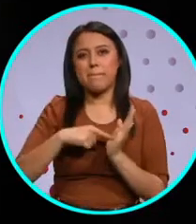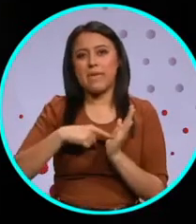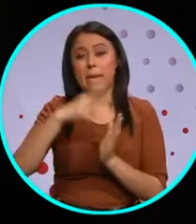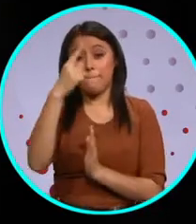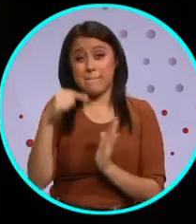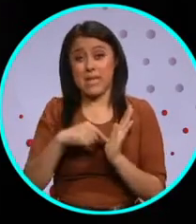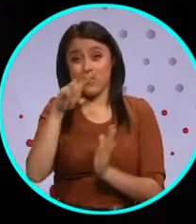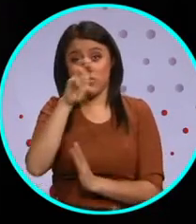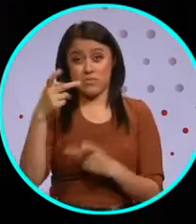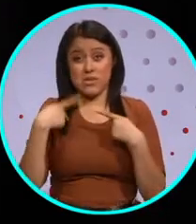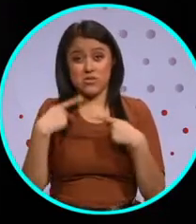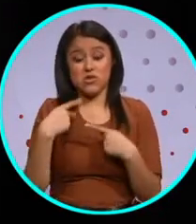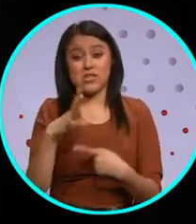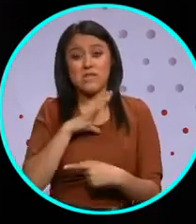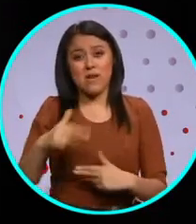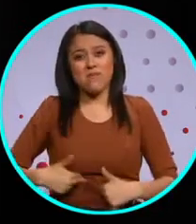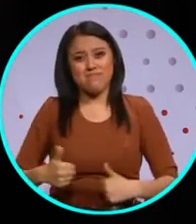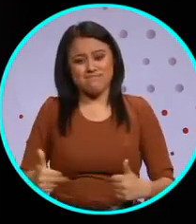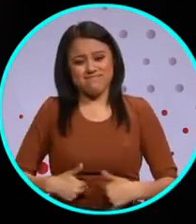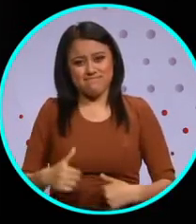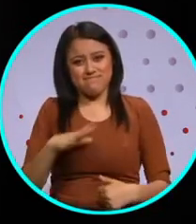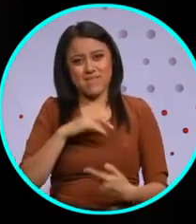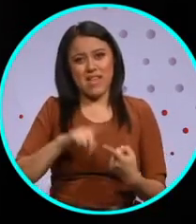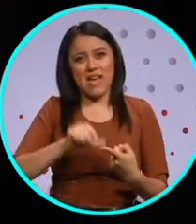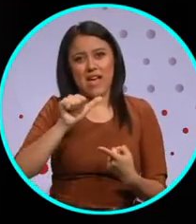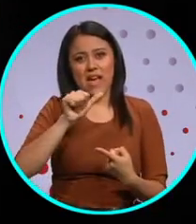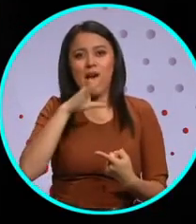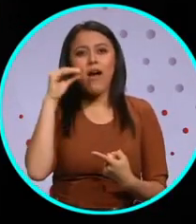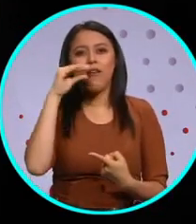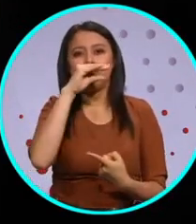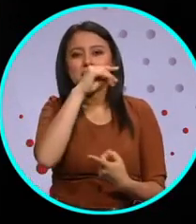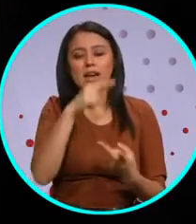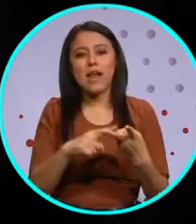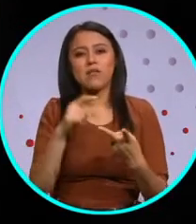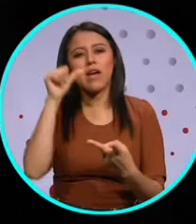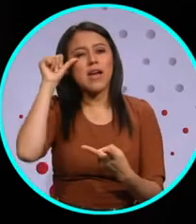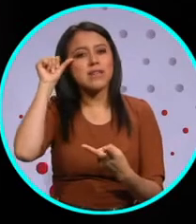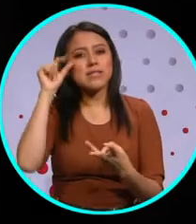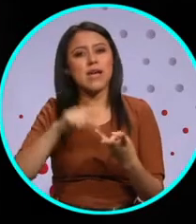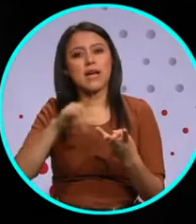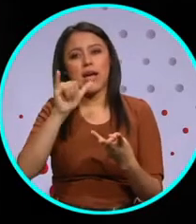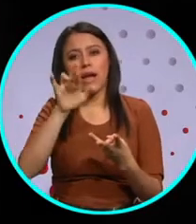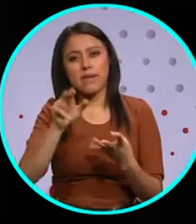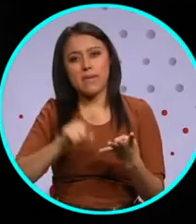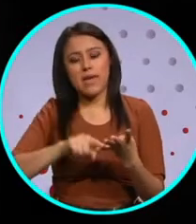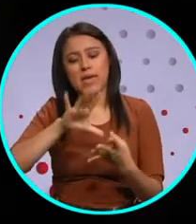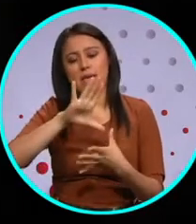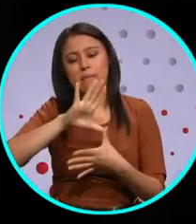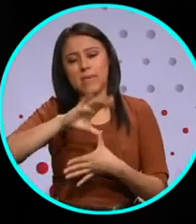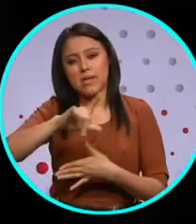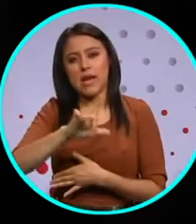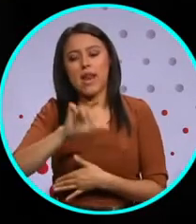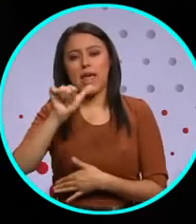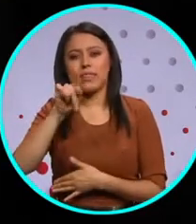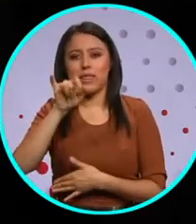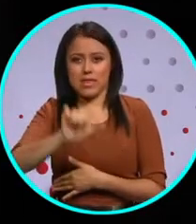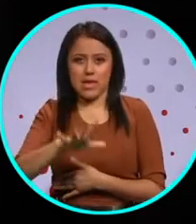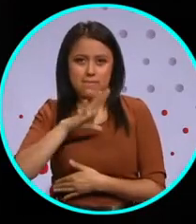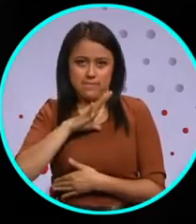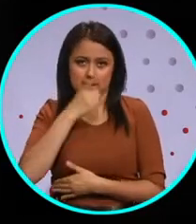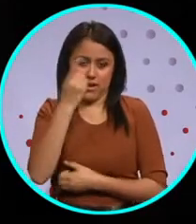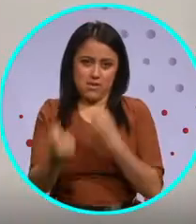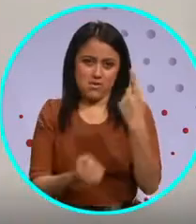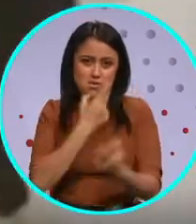de personas padecen de hambruna especialmente en áfrica algunos de asia caribe y américa latina de acuerdo a la organización de las